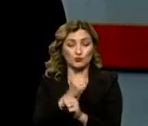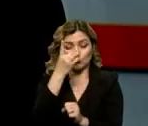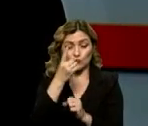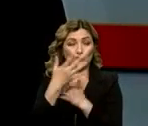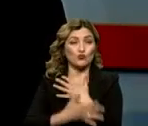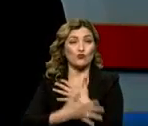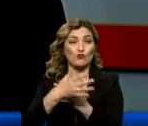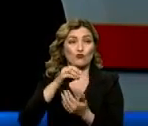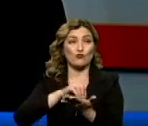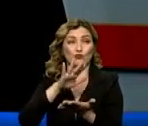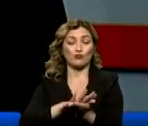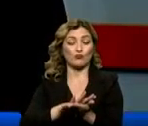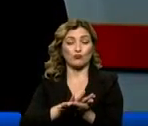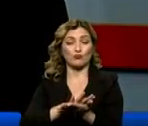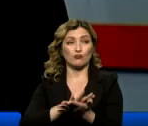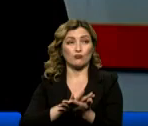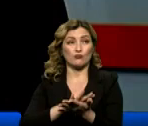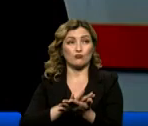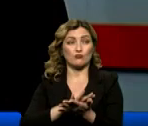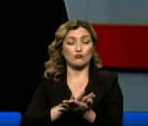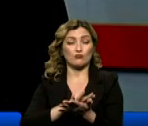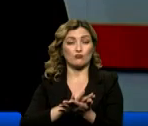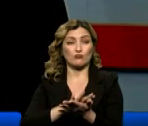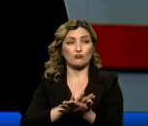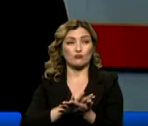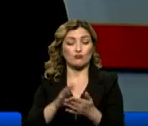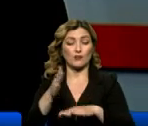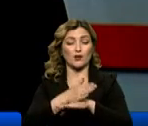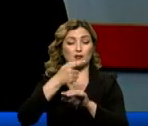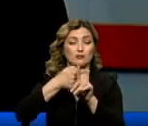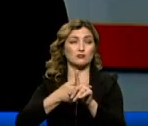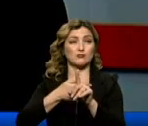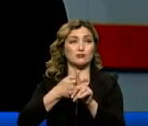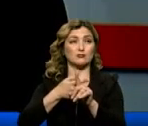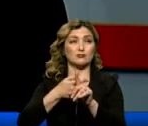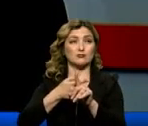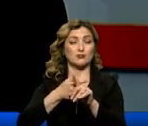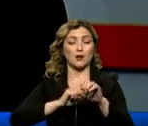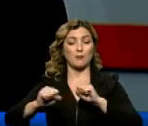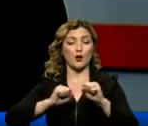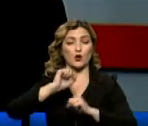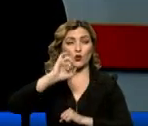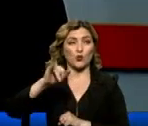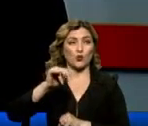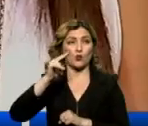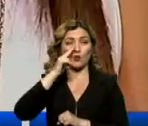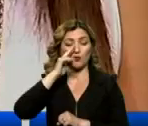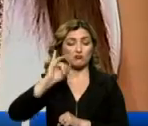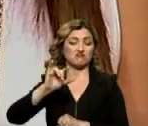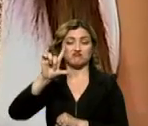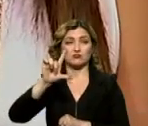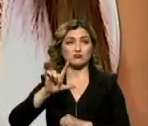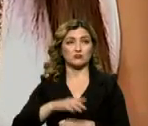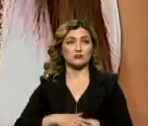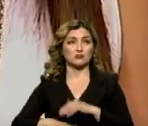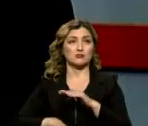sentencia no esté ejecutoriada para antes del mes de, por el mes de mayo, junio, julio, máximo.